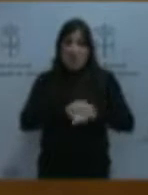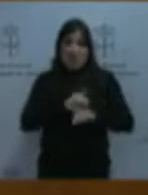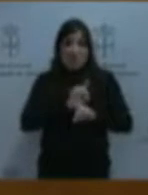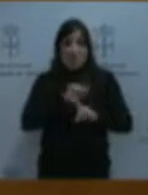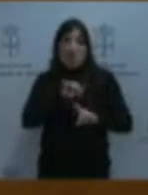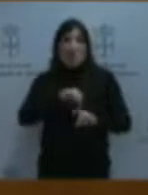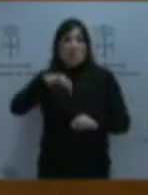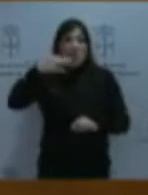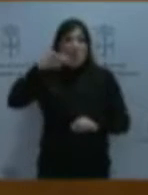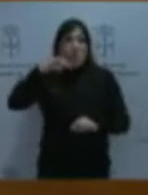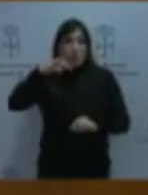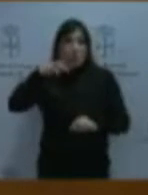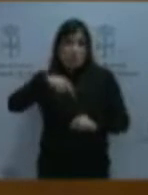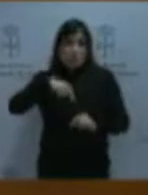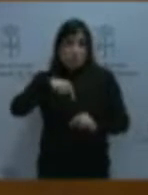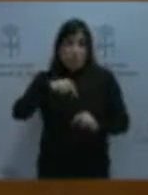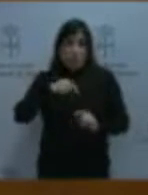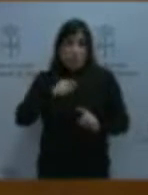hoy.